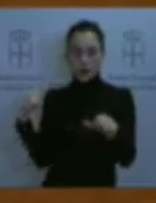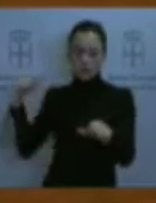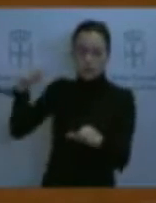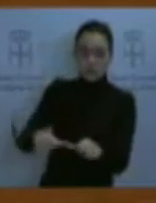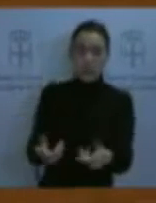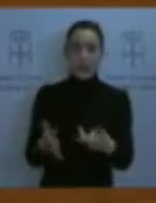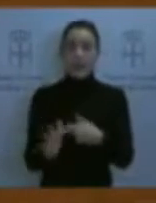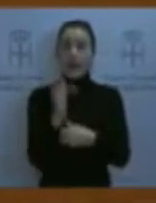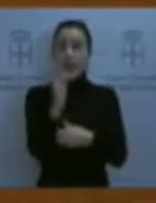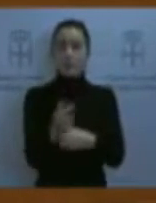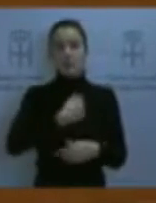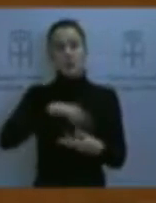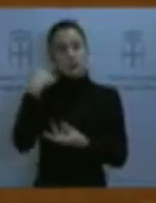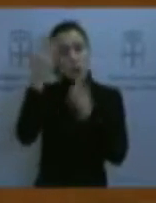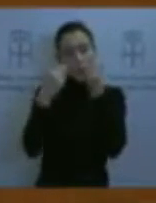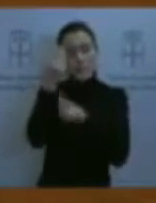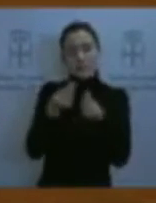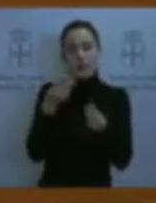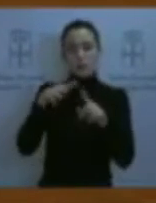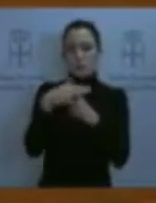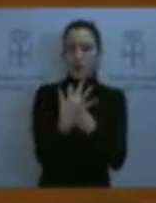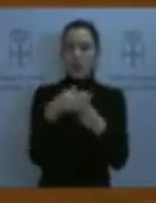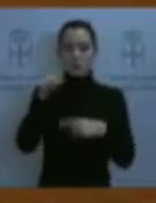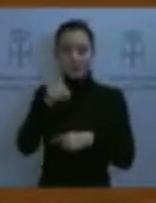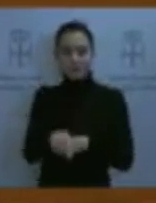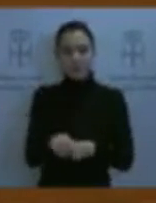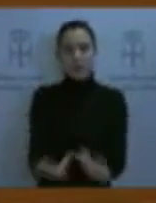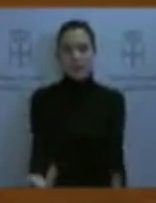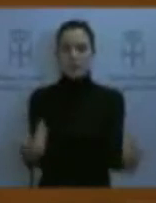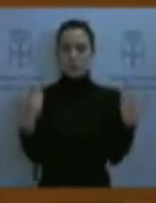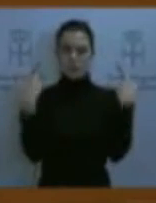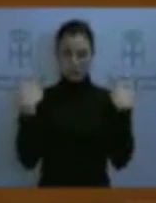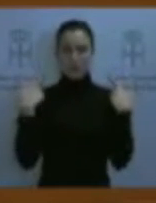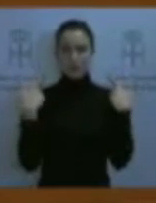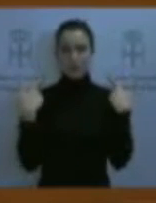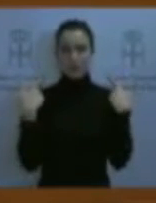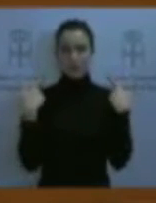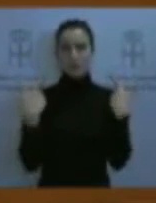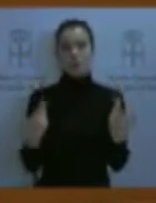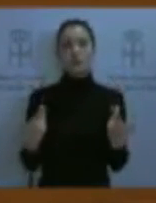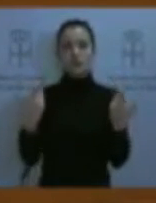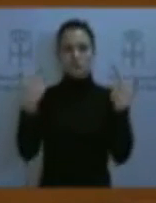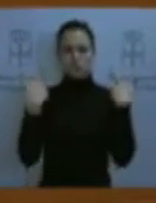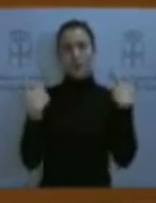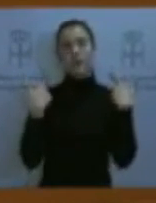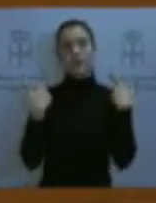debería asumir la responsabilidad de estas catástrofes que esperamos que no se repitan. Muchas gracias.